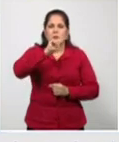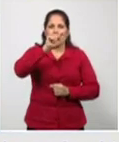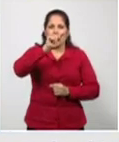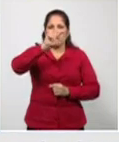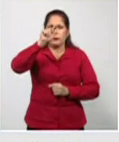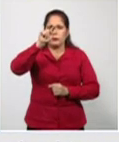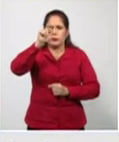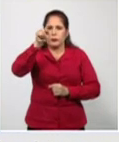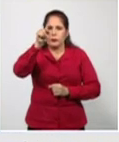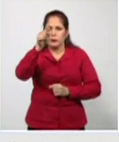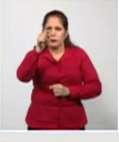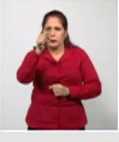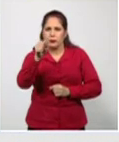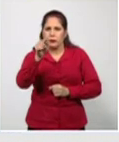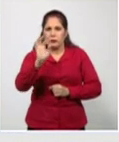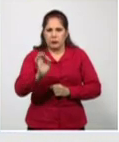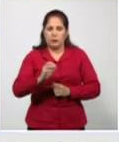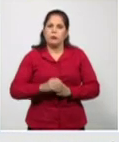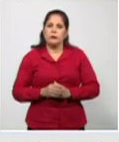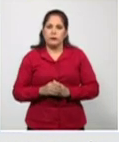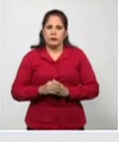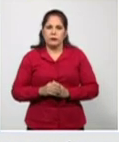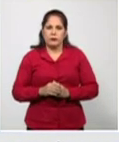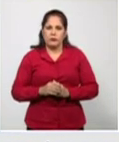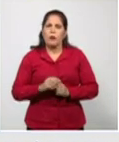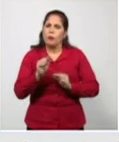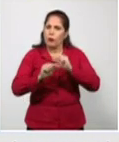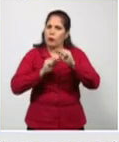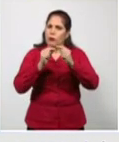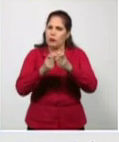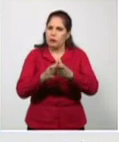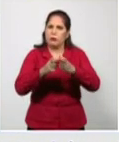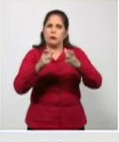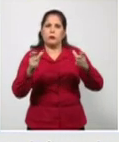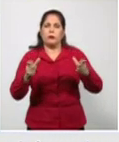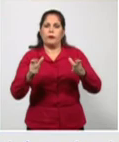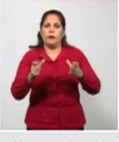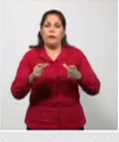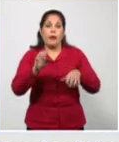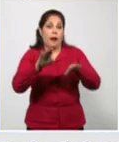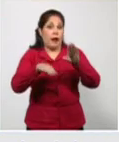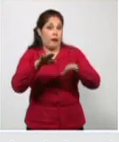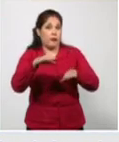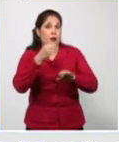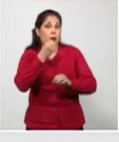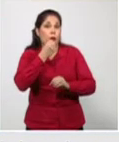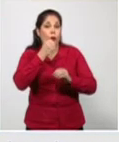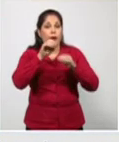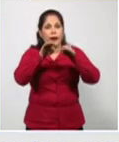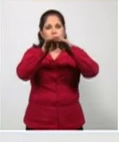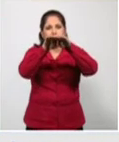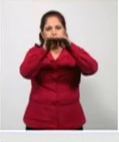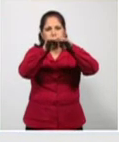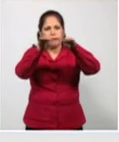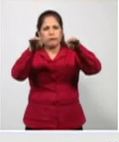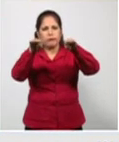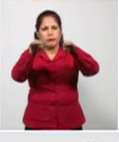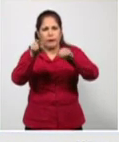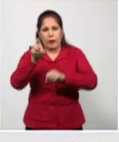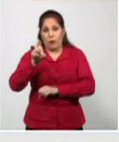con un incremento que tal vez alcance una meseta, como se ve al